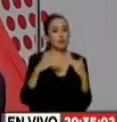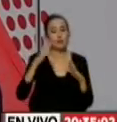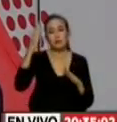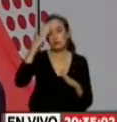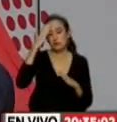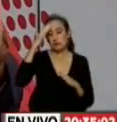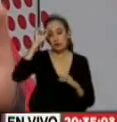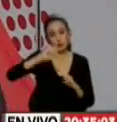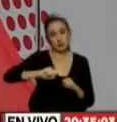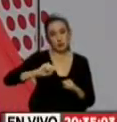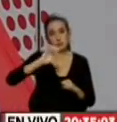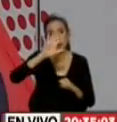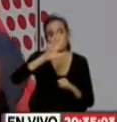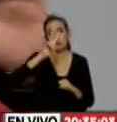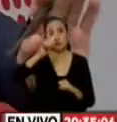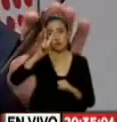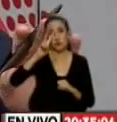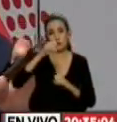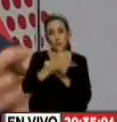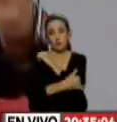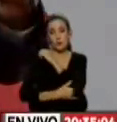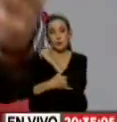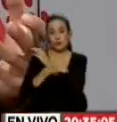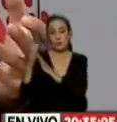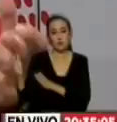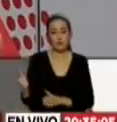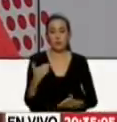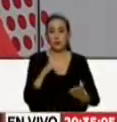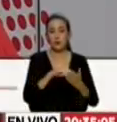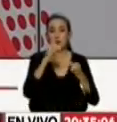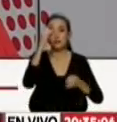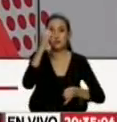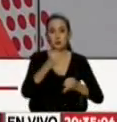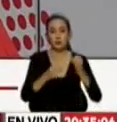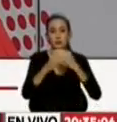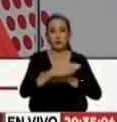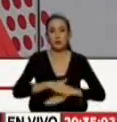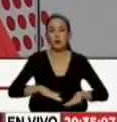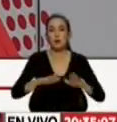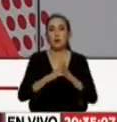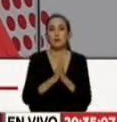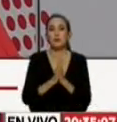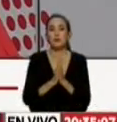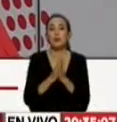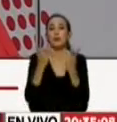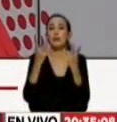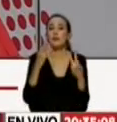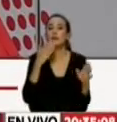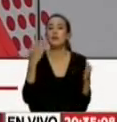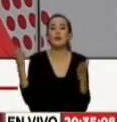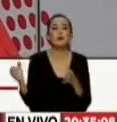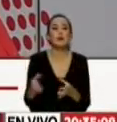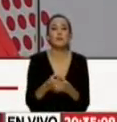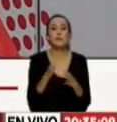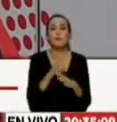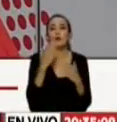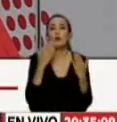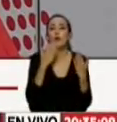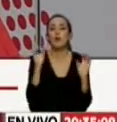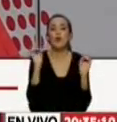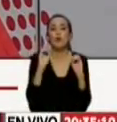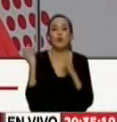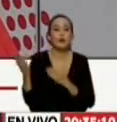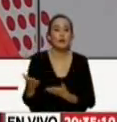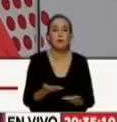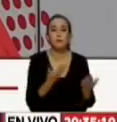que en este momento son 52 los países que no reconocen las últimas elecciones venezolanas, y por lo tanto, ¿qué es lo único que está pasando? ¿Qué es lo que le